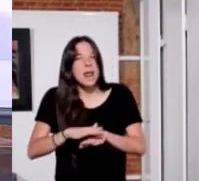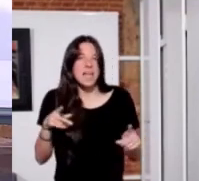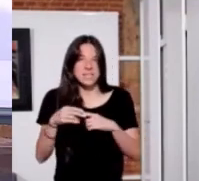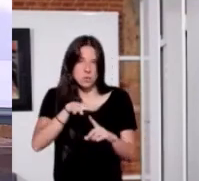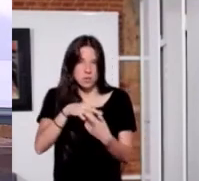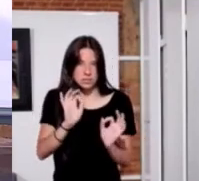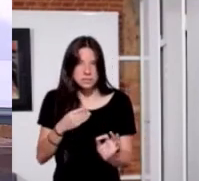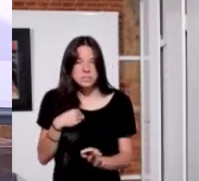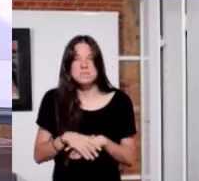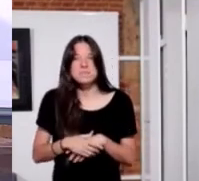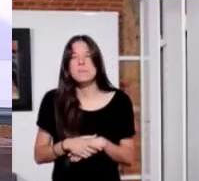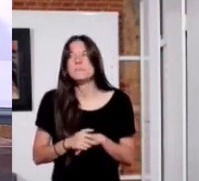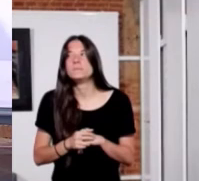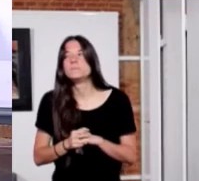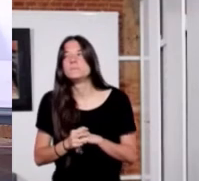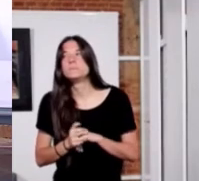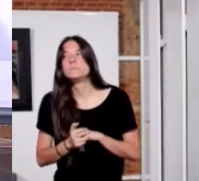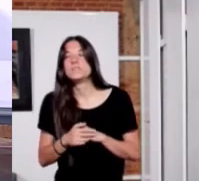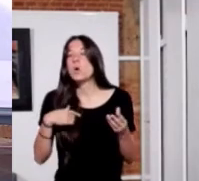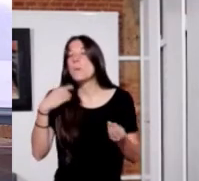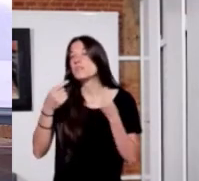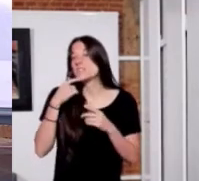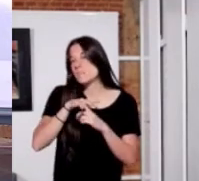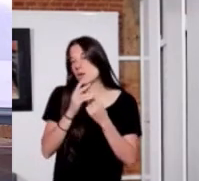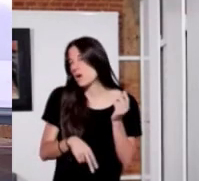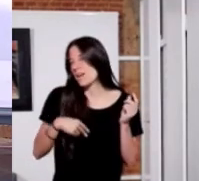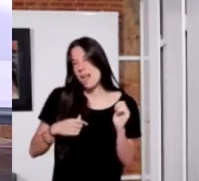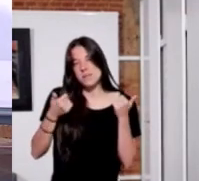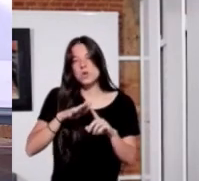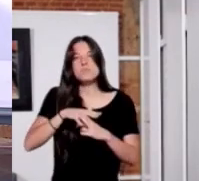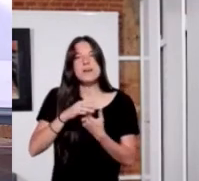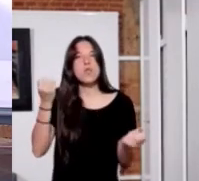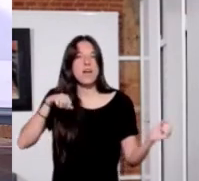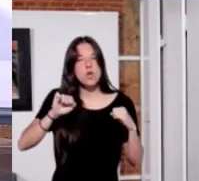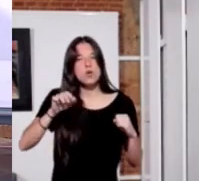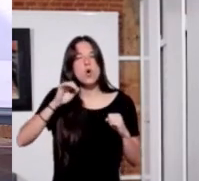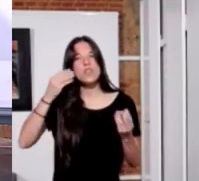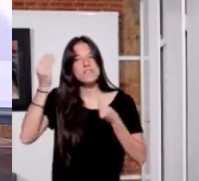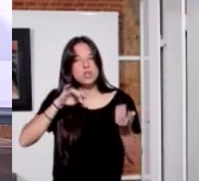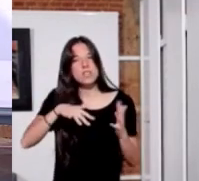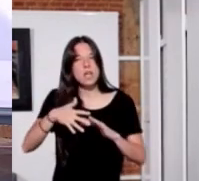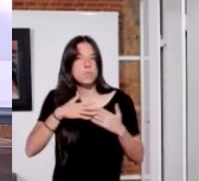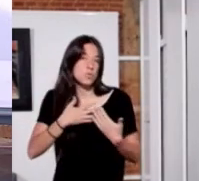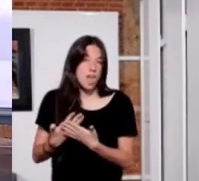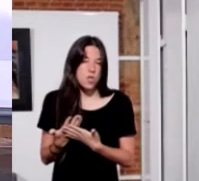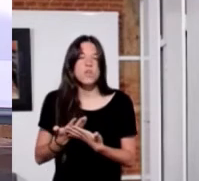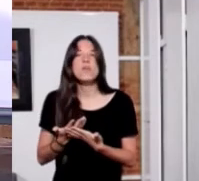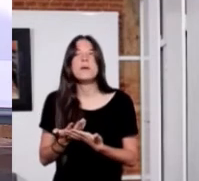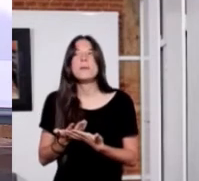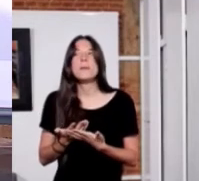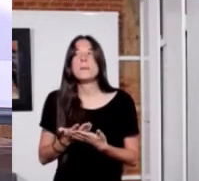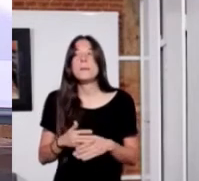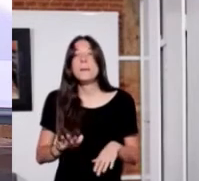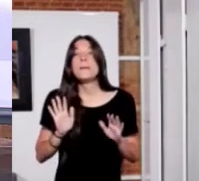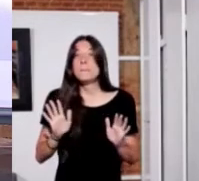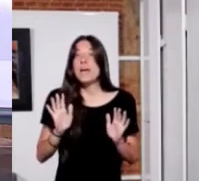¿no? ¿Qué puede hacer un recurso como es eso, un espacio virtual, un centro de recursos donde pensamos que